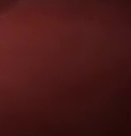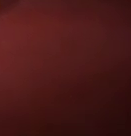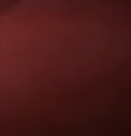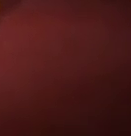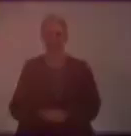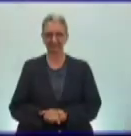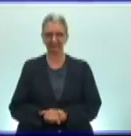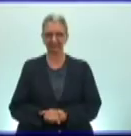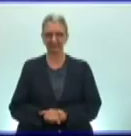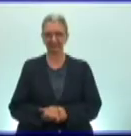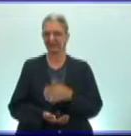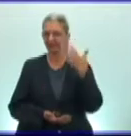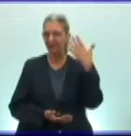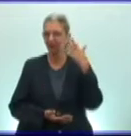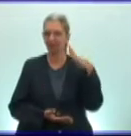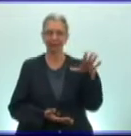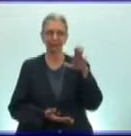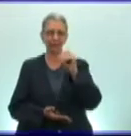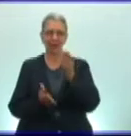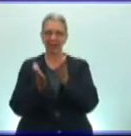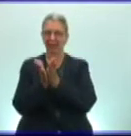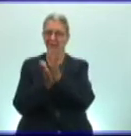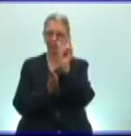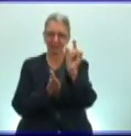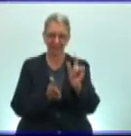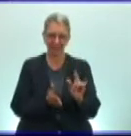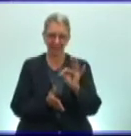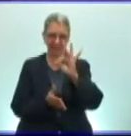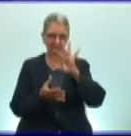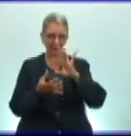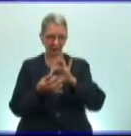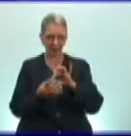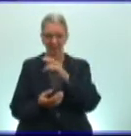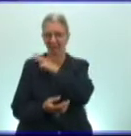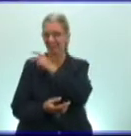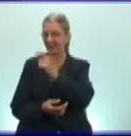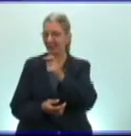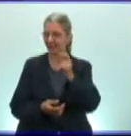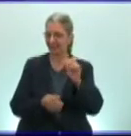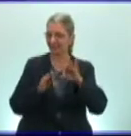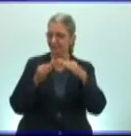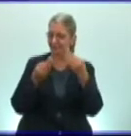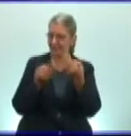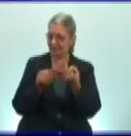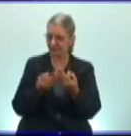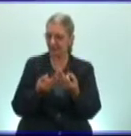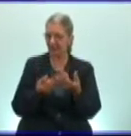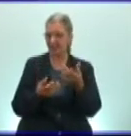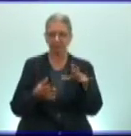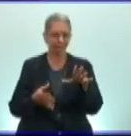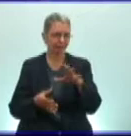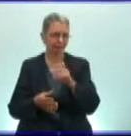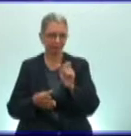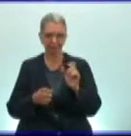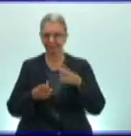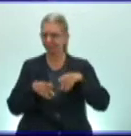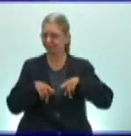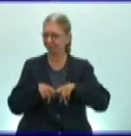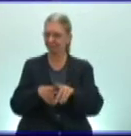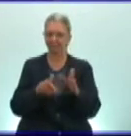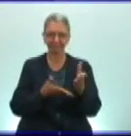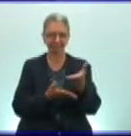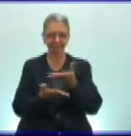Saludos para todos los estudiantes de octavo grado, para sus profesores, familiares y público en general que nos